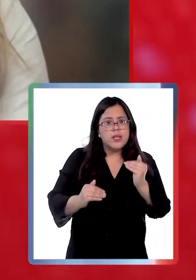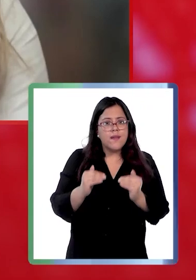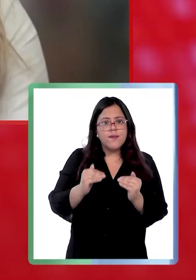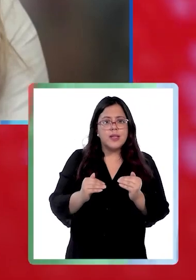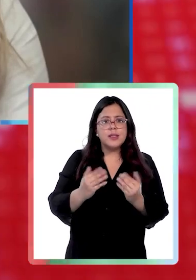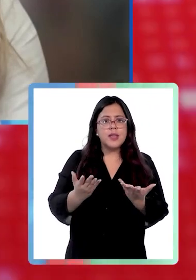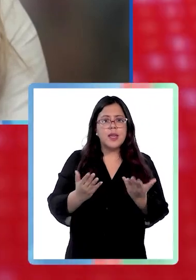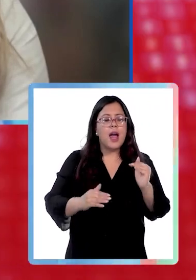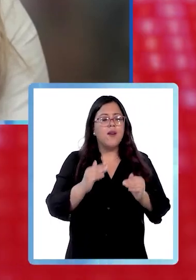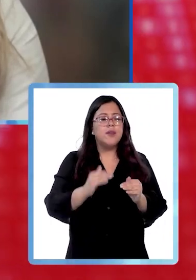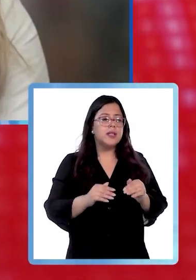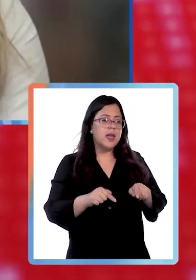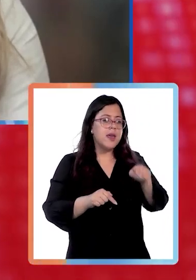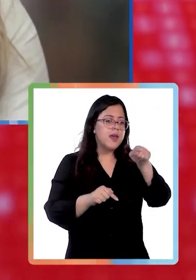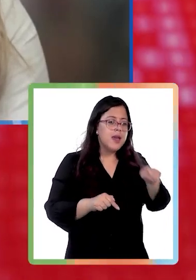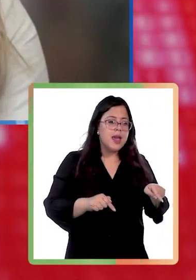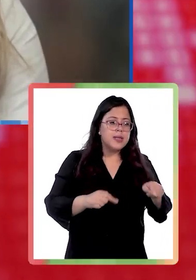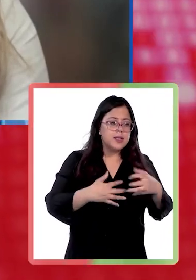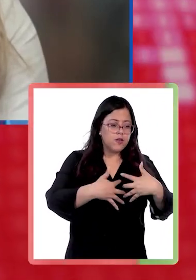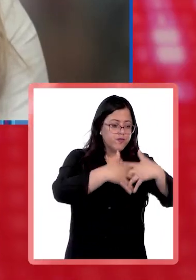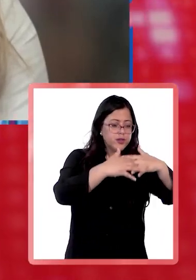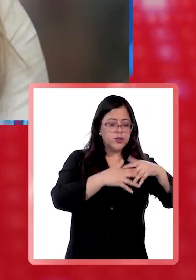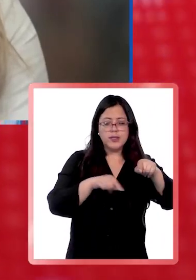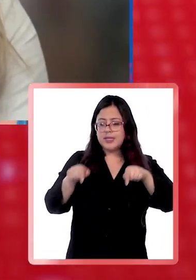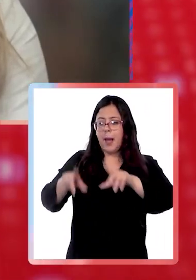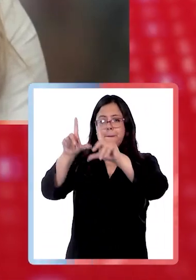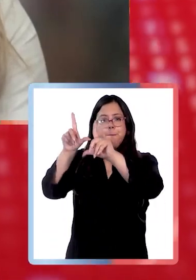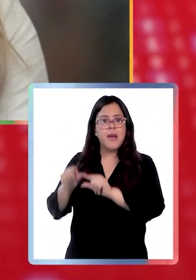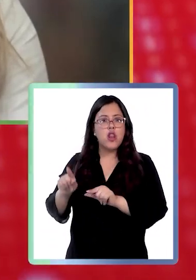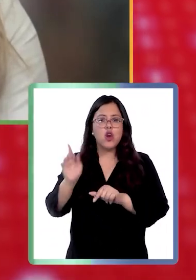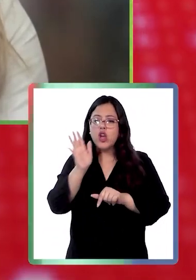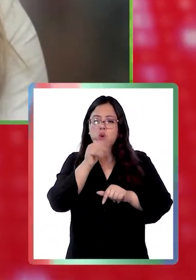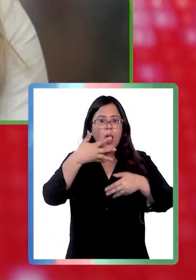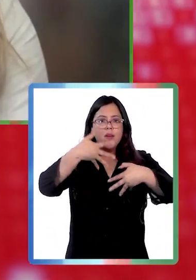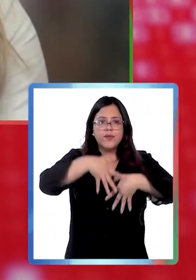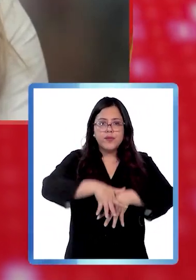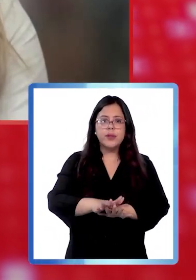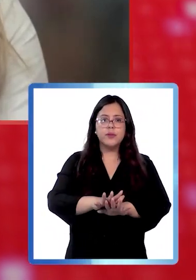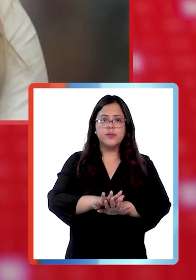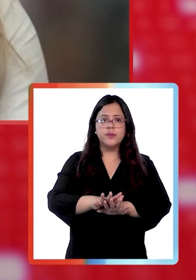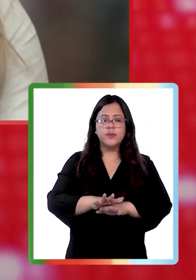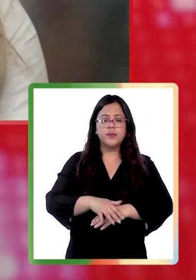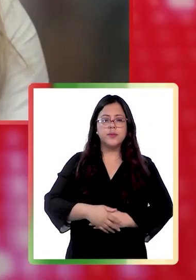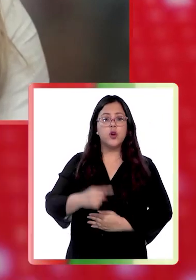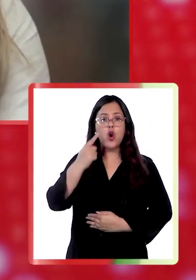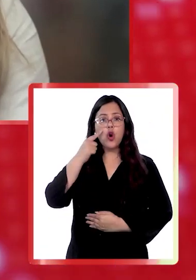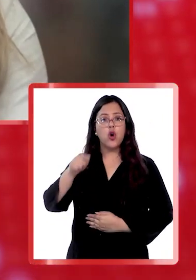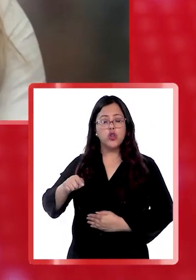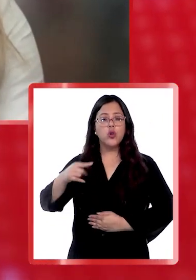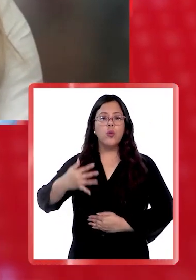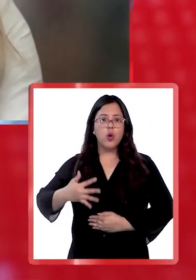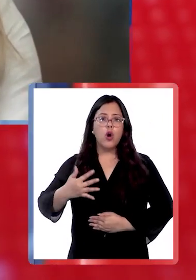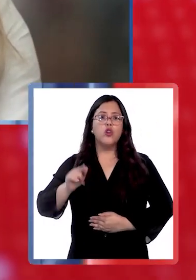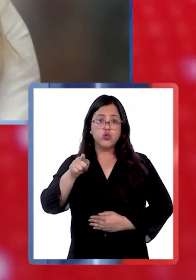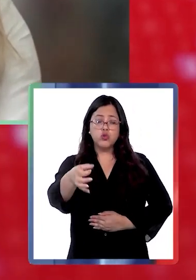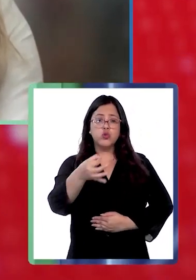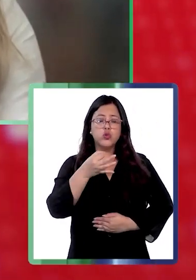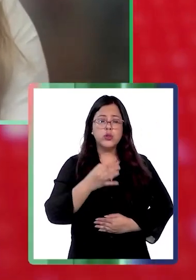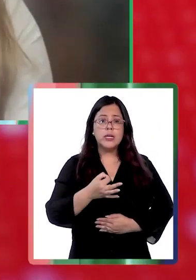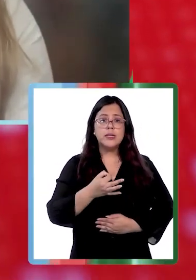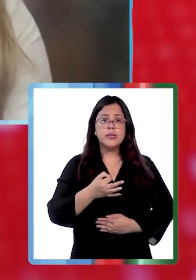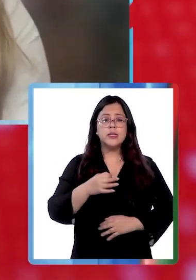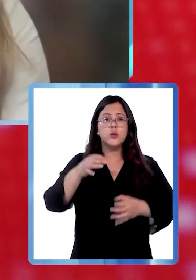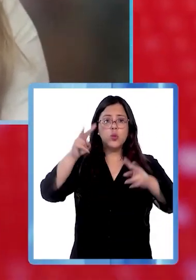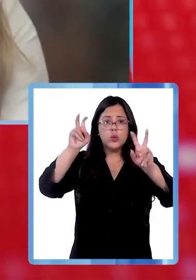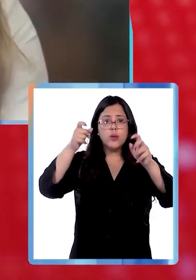veces solo se refuerza o un lado o el otro y no un reforzamiento integral. Ya, eso es súper importante porque,